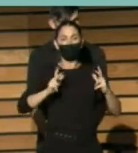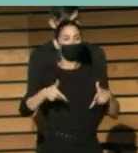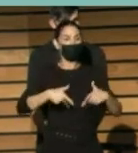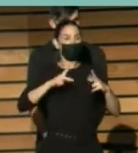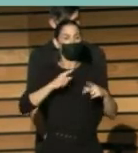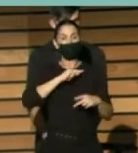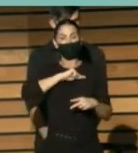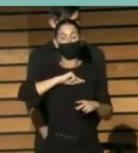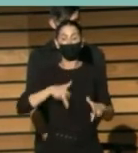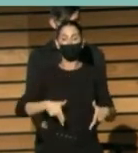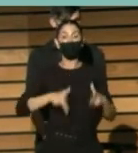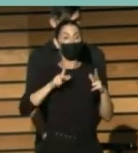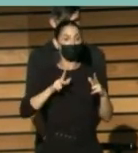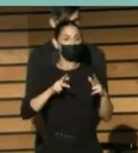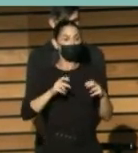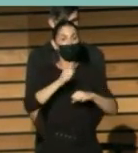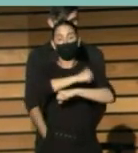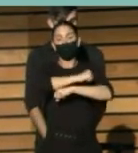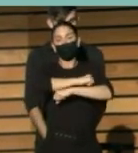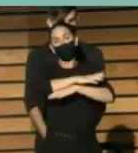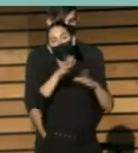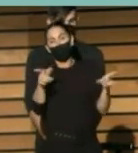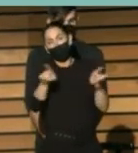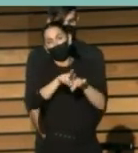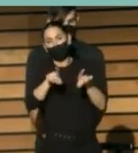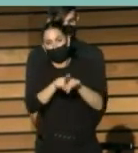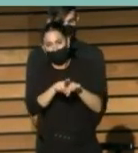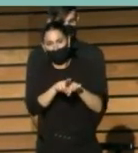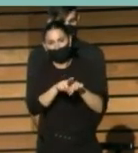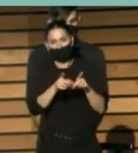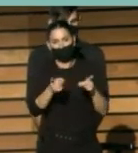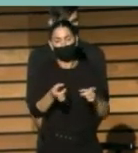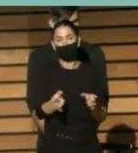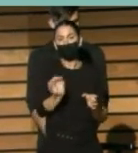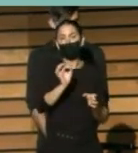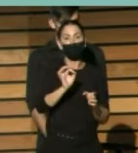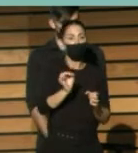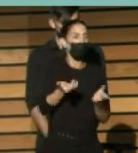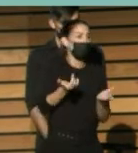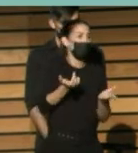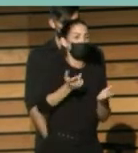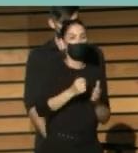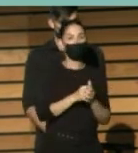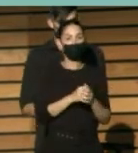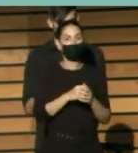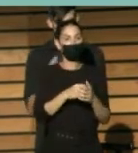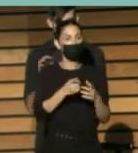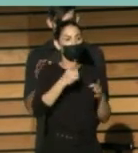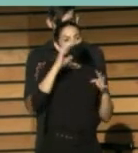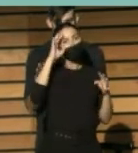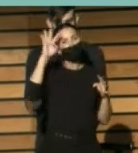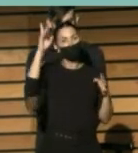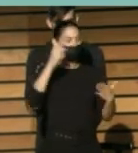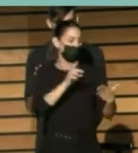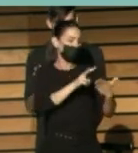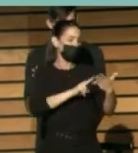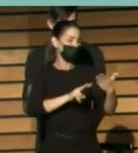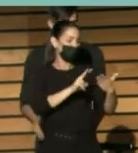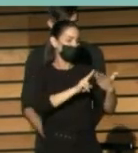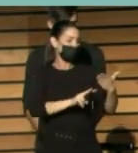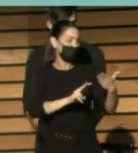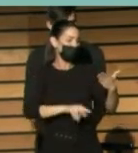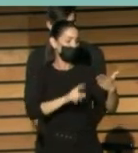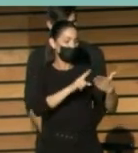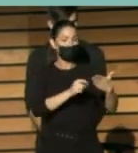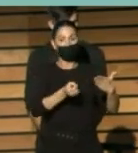estar encerrados, y nos ha permitido llegar, oler, ver tantos mundos distintos.